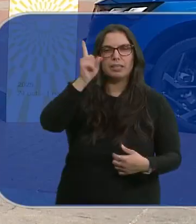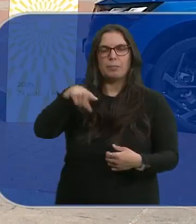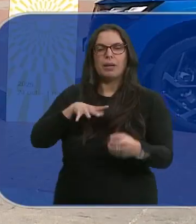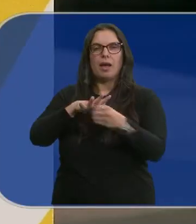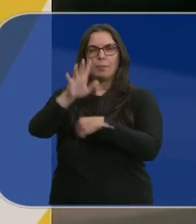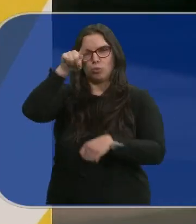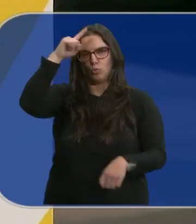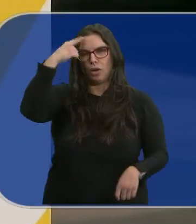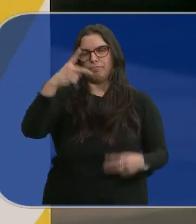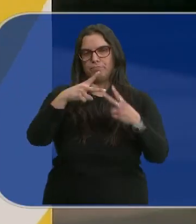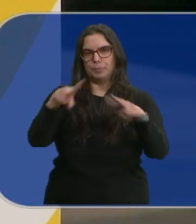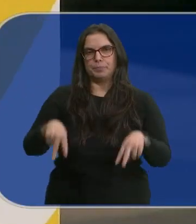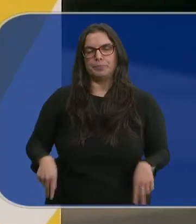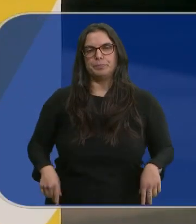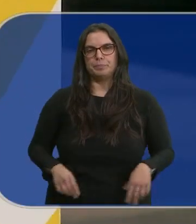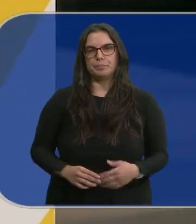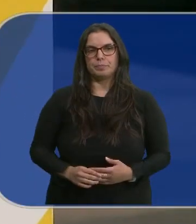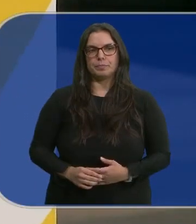el ámbito cultural.